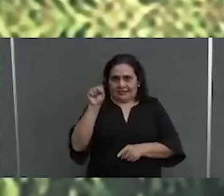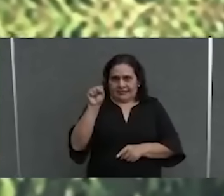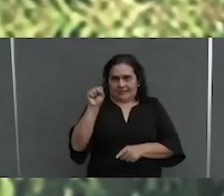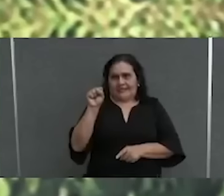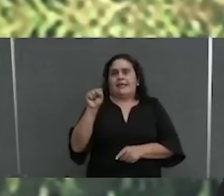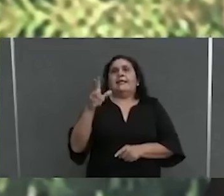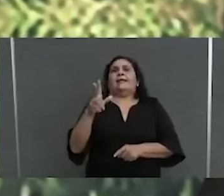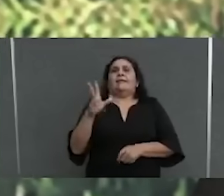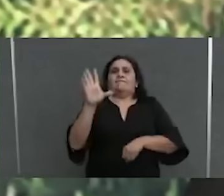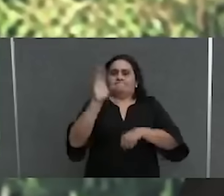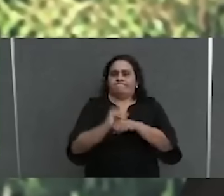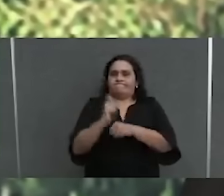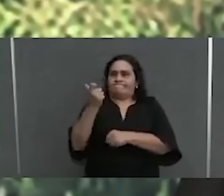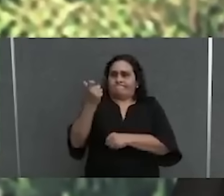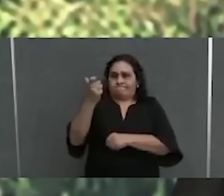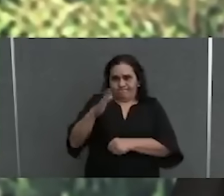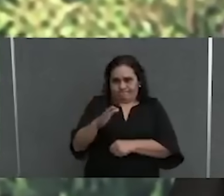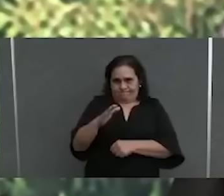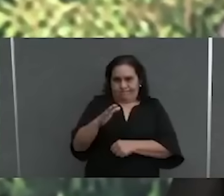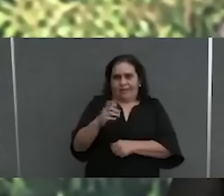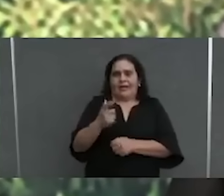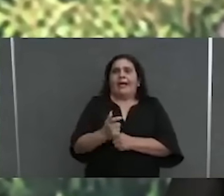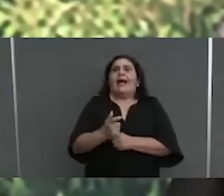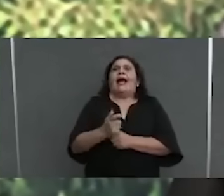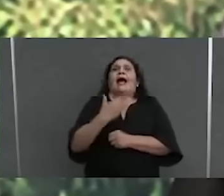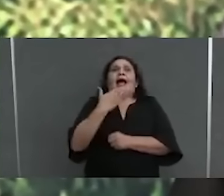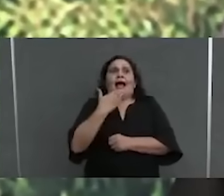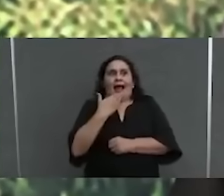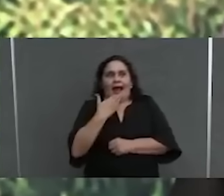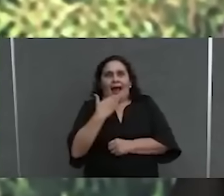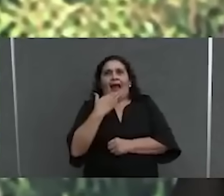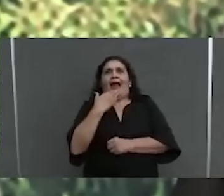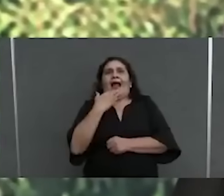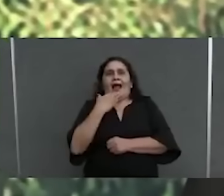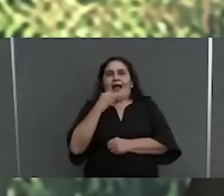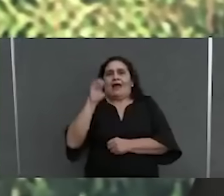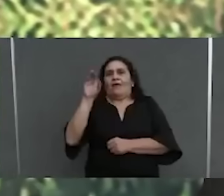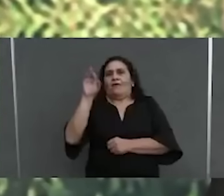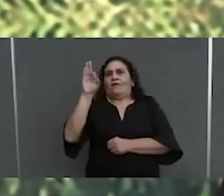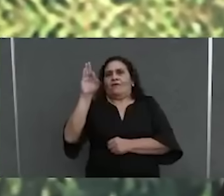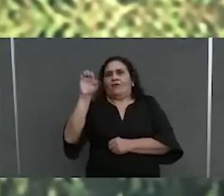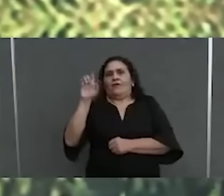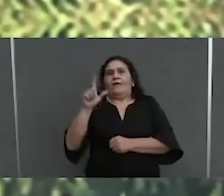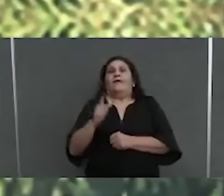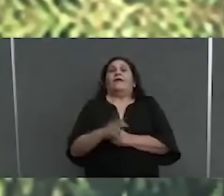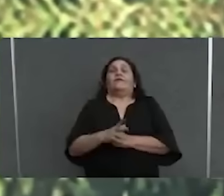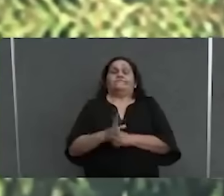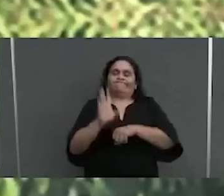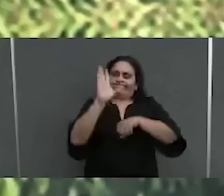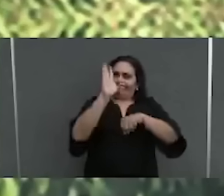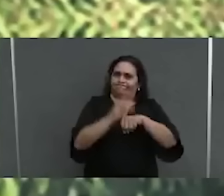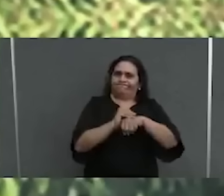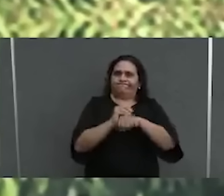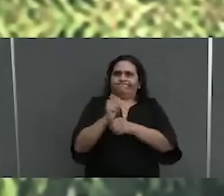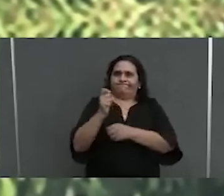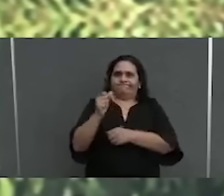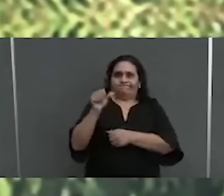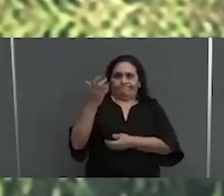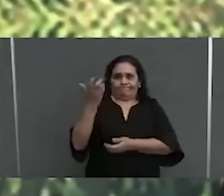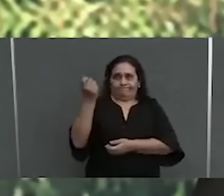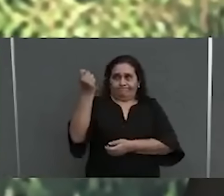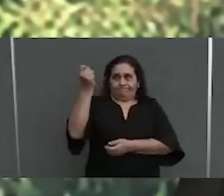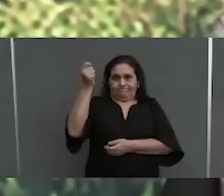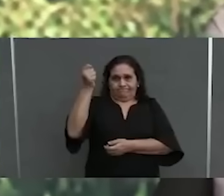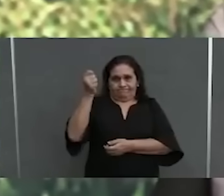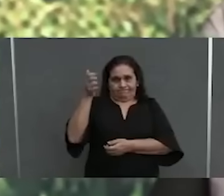y entonces sí, el costo de la energía eléctrica que pagan en sus negocios, en sus casas, pues empiece a bajar en el mediano plazo,